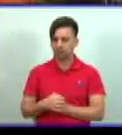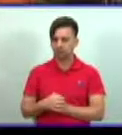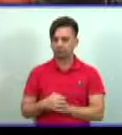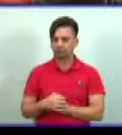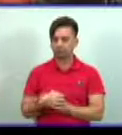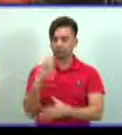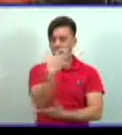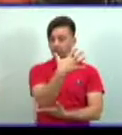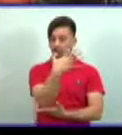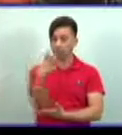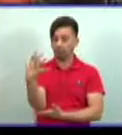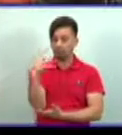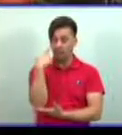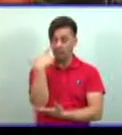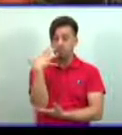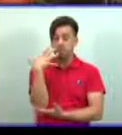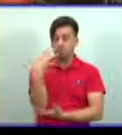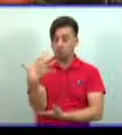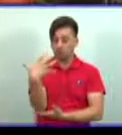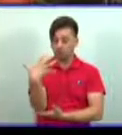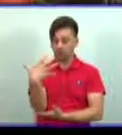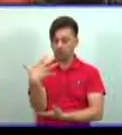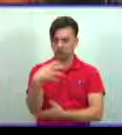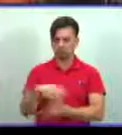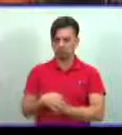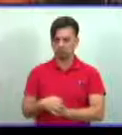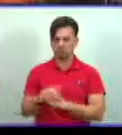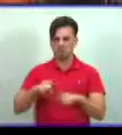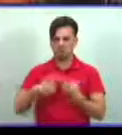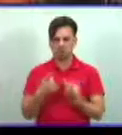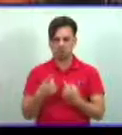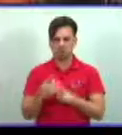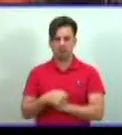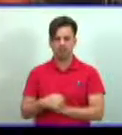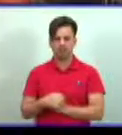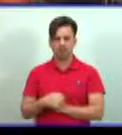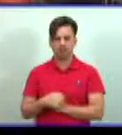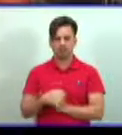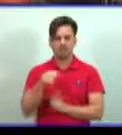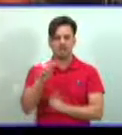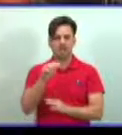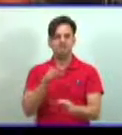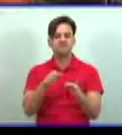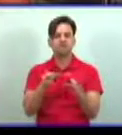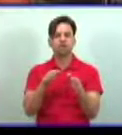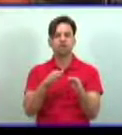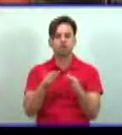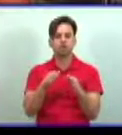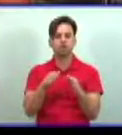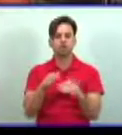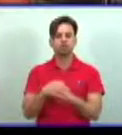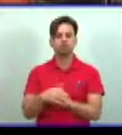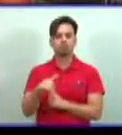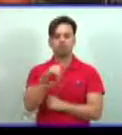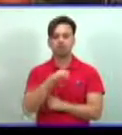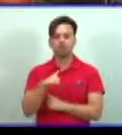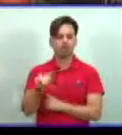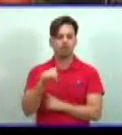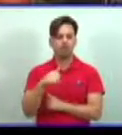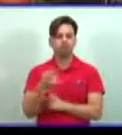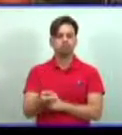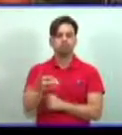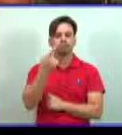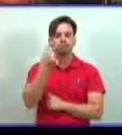nuestro planeta, que son los árboles, que constituyen la principal solución para la contaminación ambiental de manera